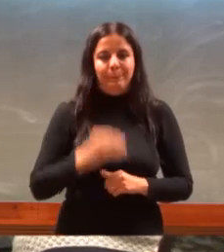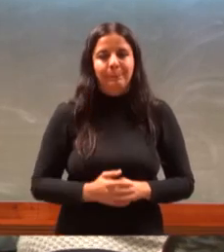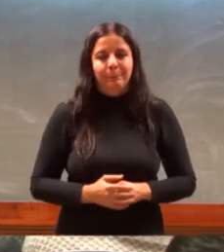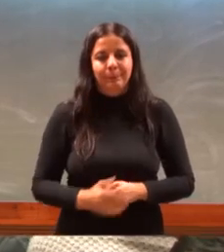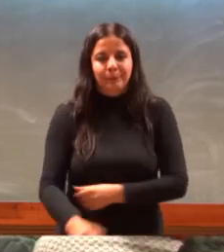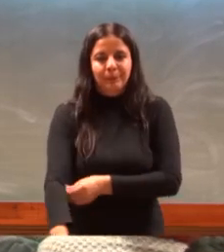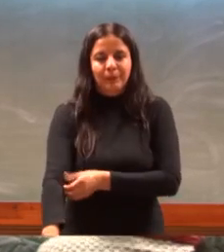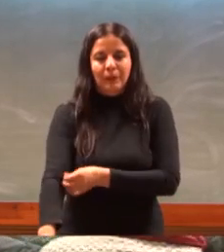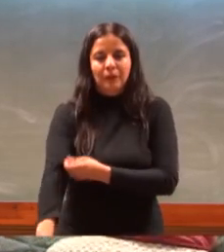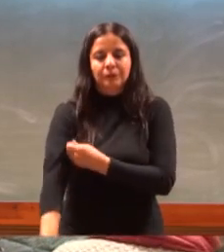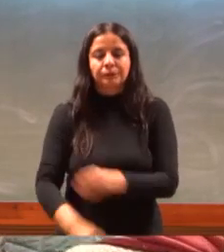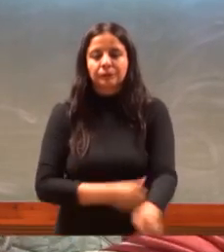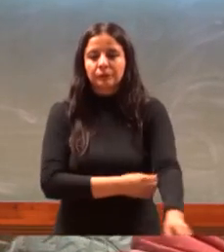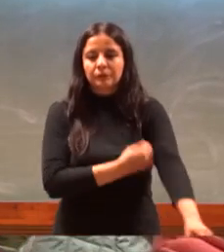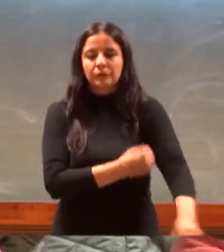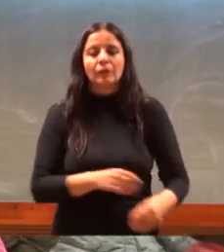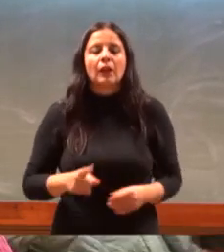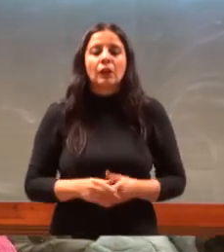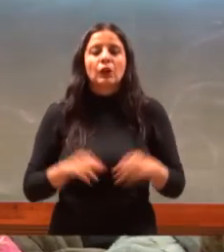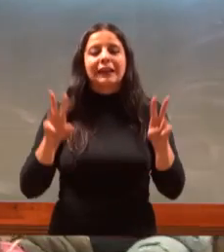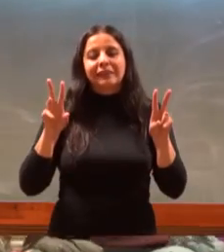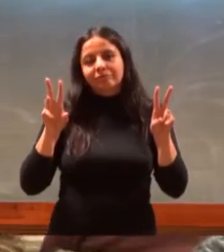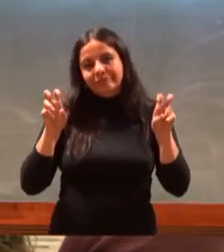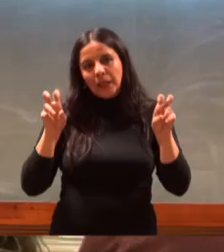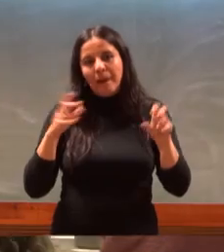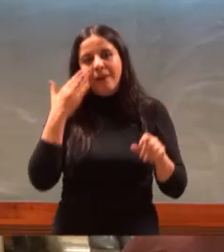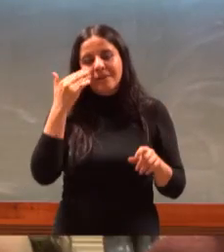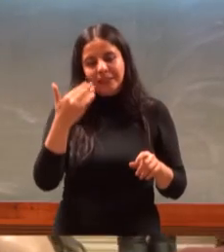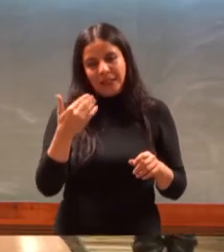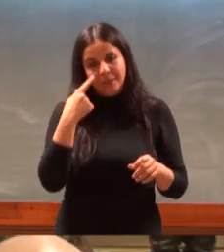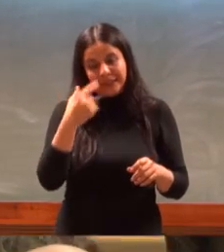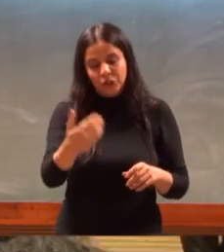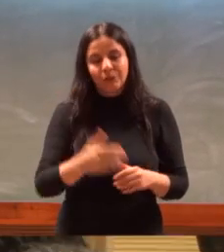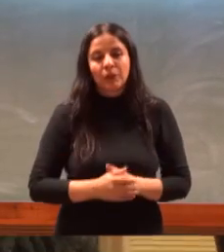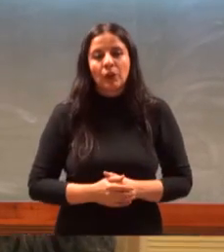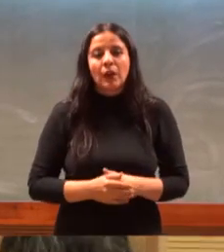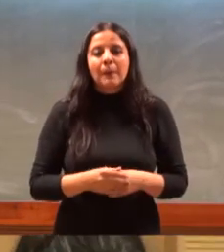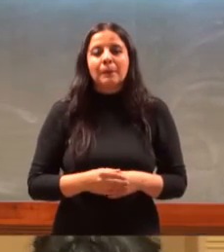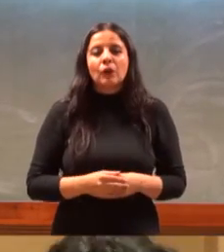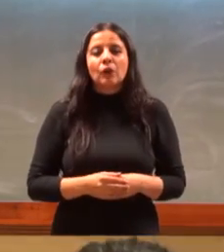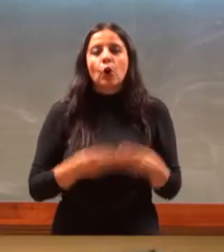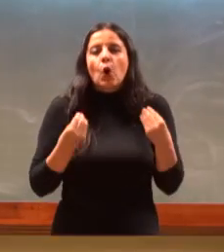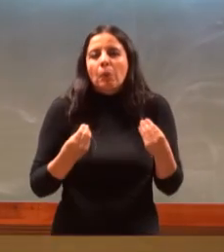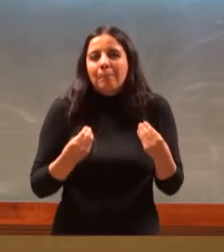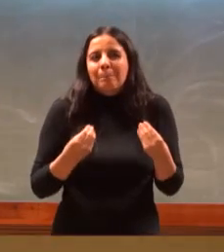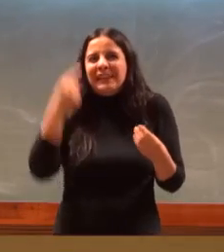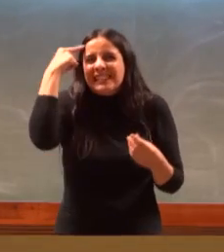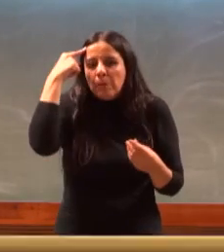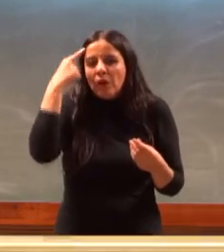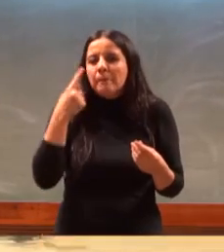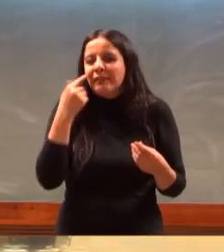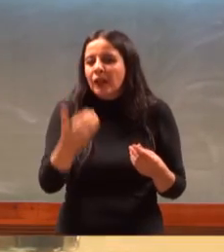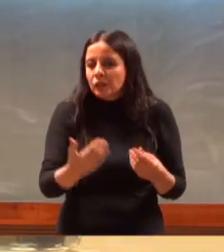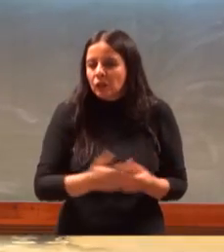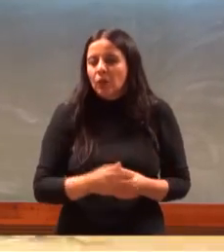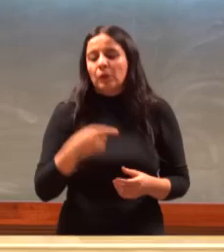abrate bien respecto de la investigación la primera cuestión es cómo concebimos la investigación en esta facultad esta facultad que